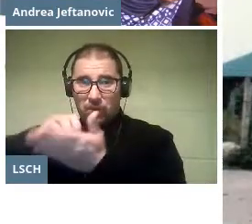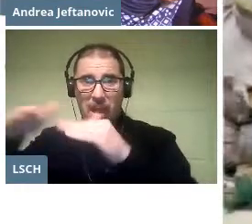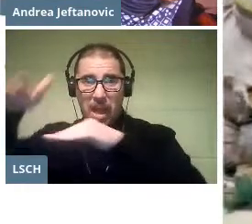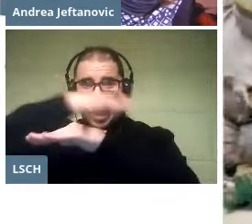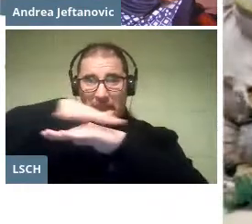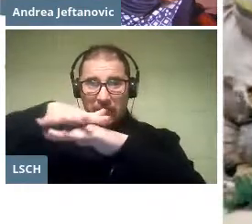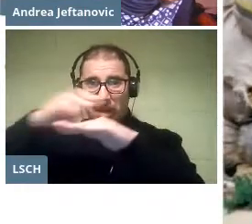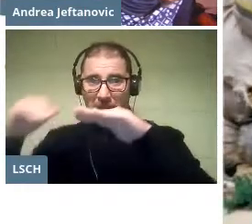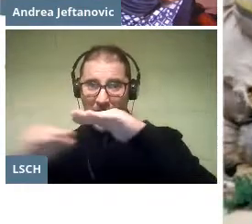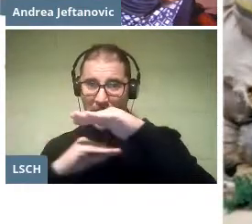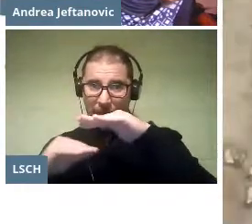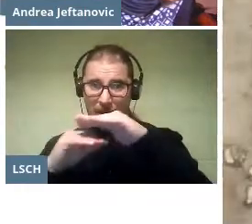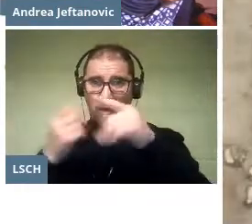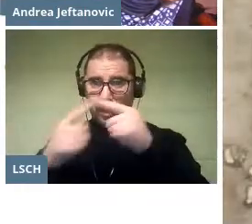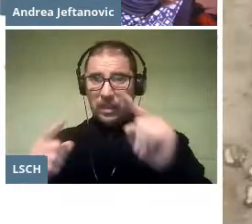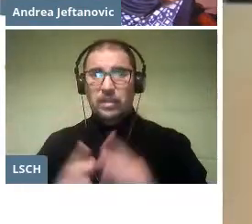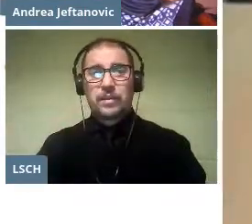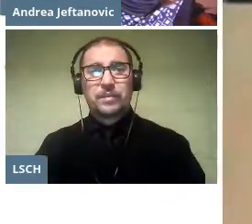superficie.